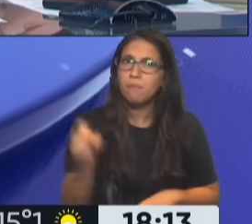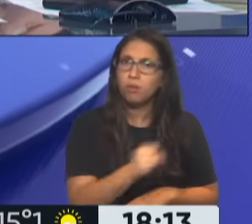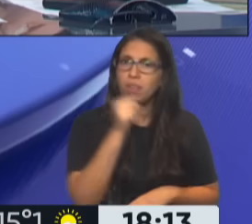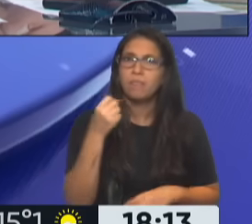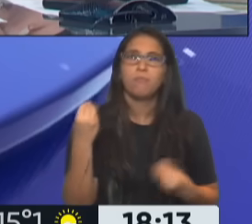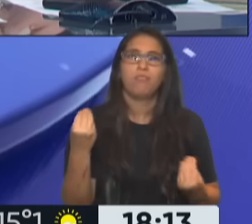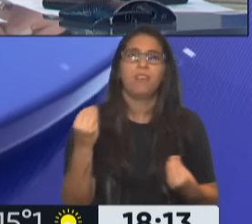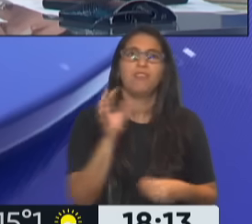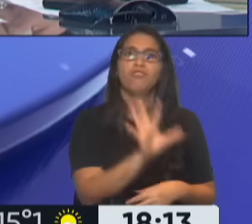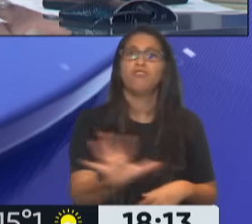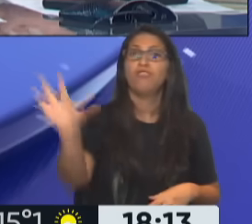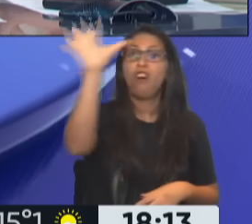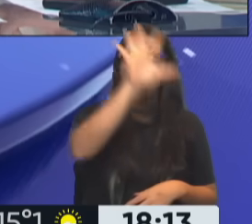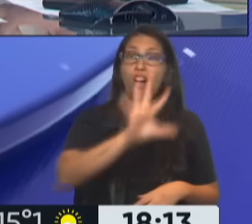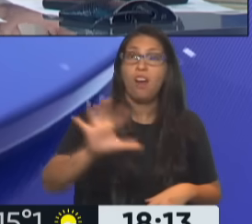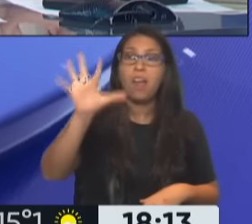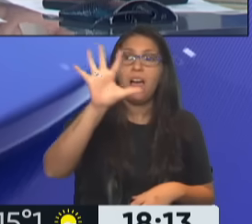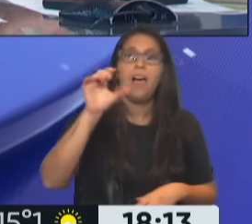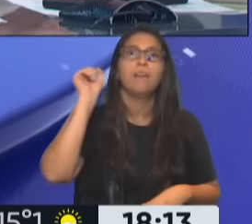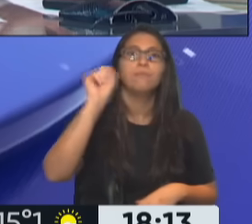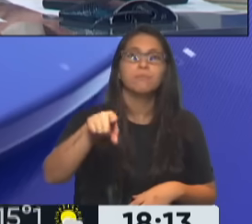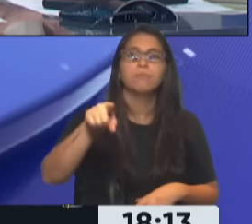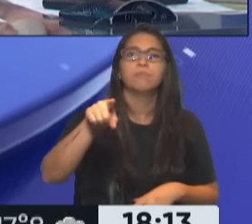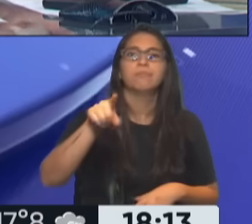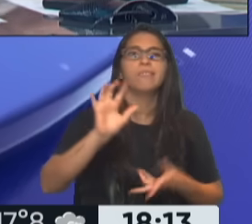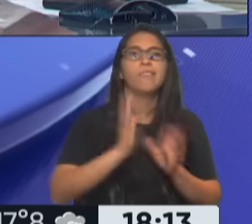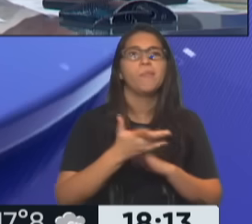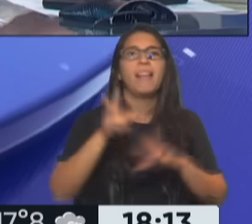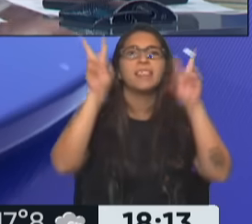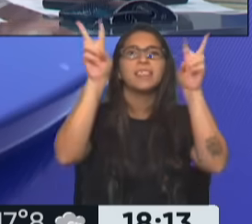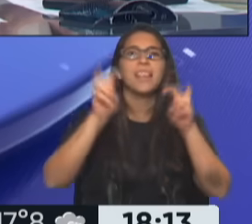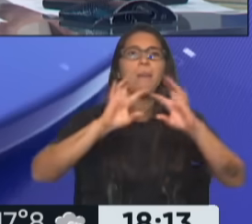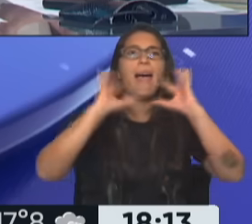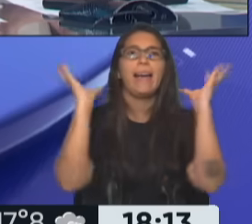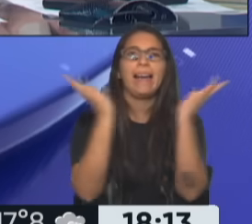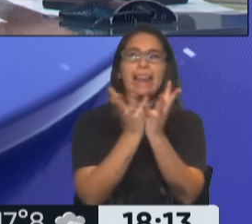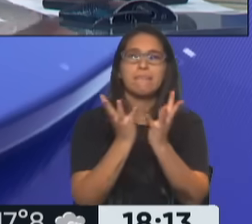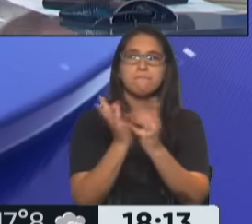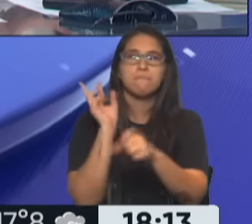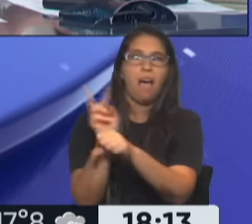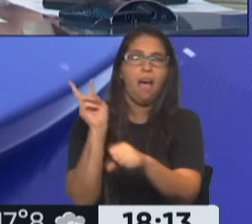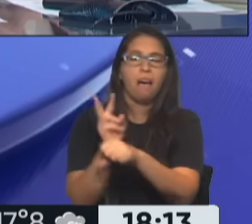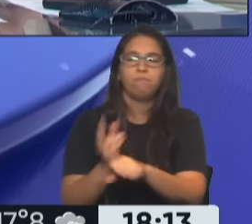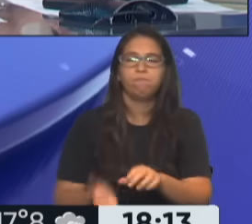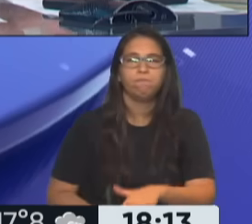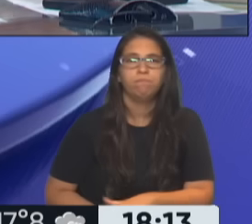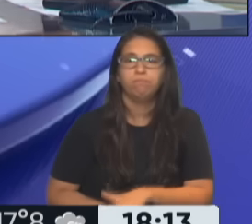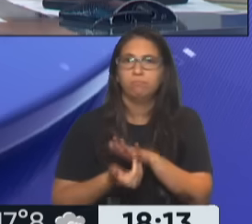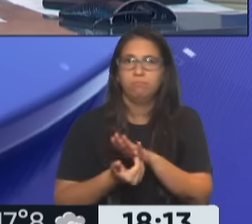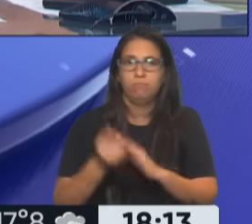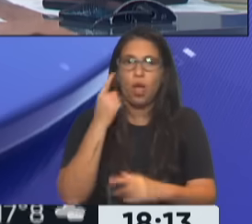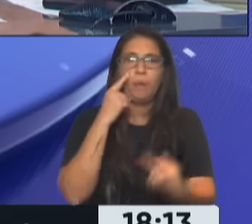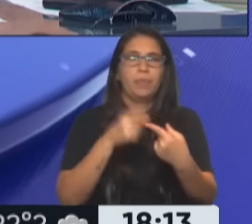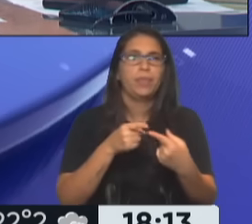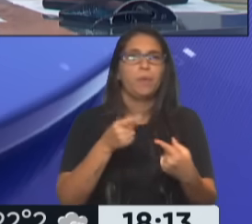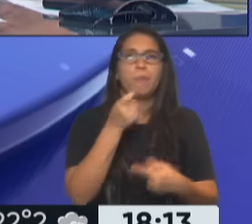Europa la región en el mundo que tiene la agenda verde, si se quiere, o la cuestión climática política muy de fondo con metas de, por